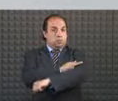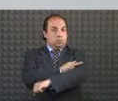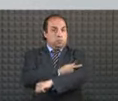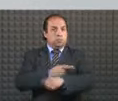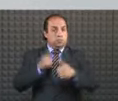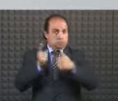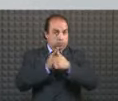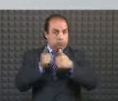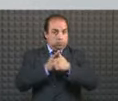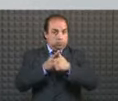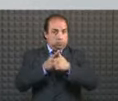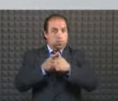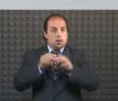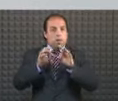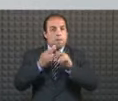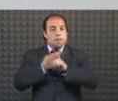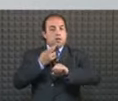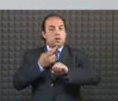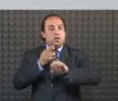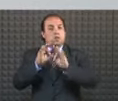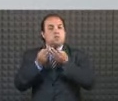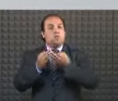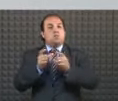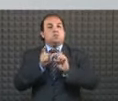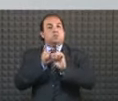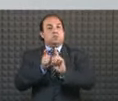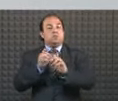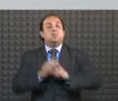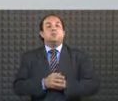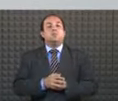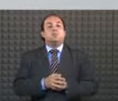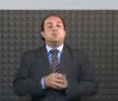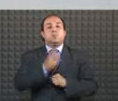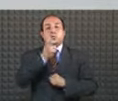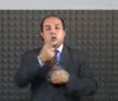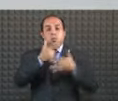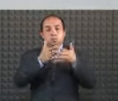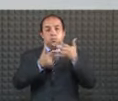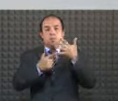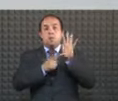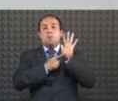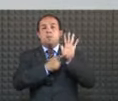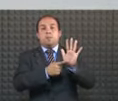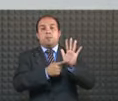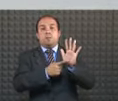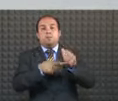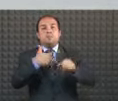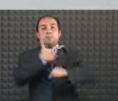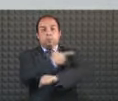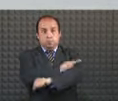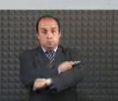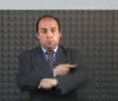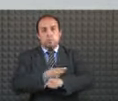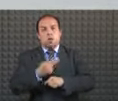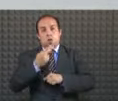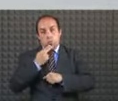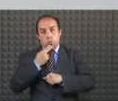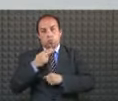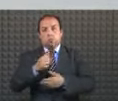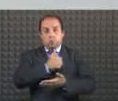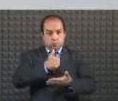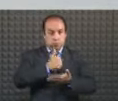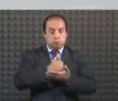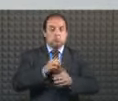encima de todo como la mayor medida de prevención. Y estos indicadores que nos están mostrando que la vacuna está funcionando en la